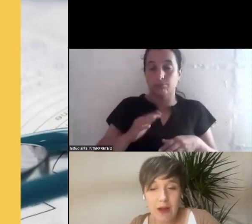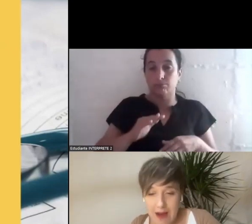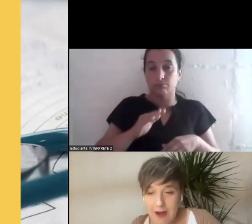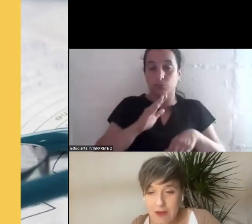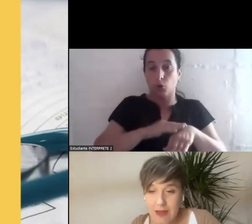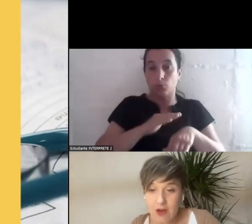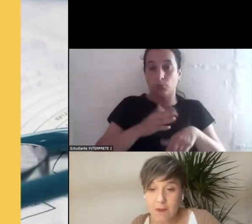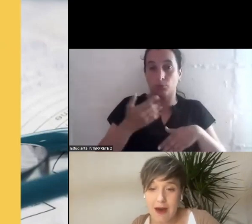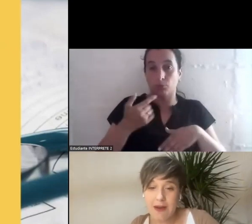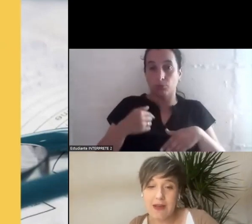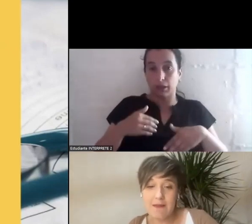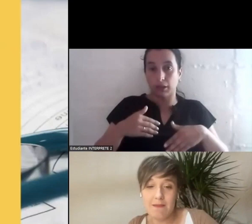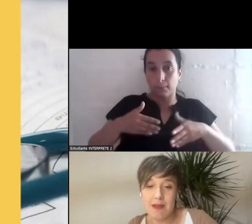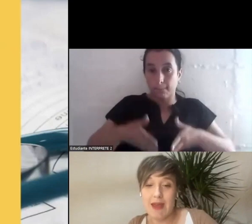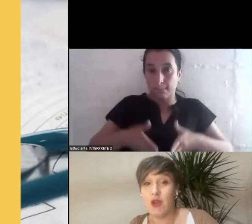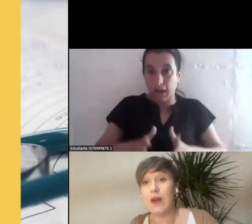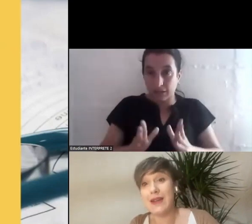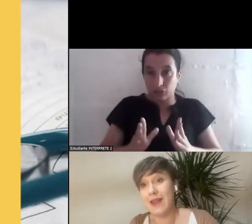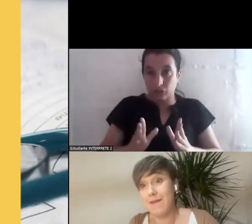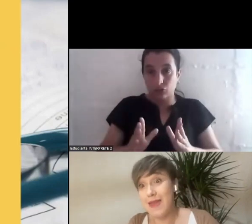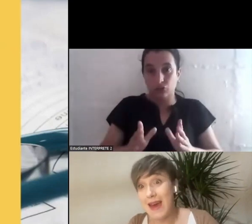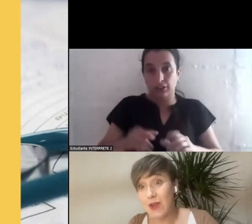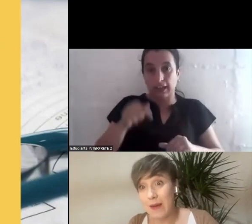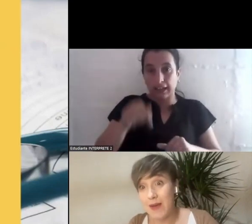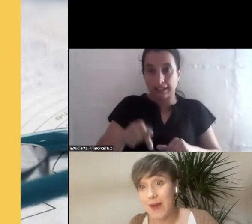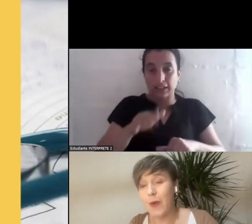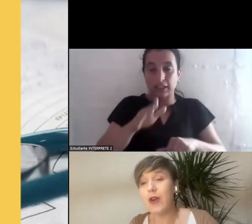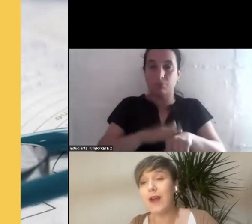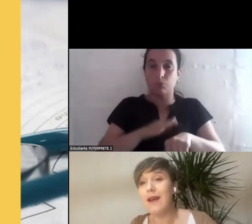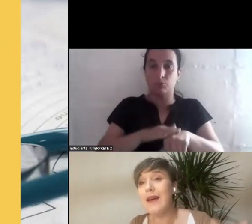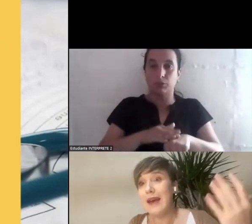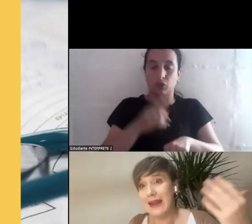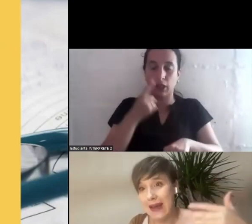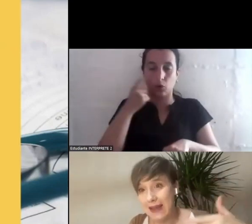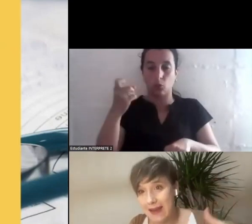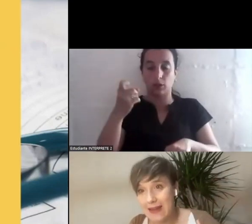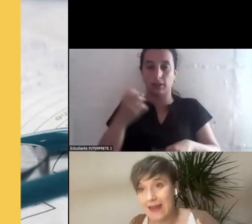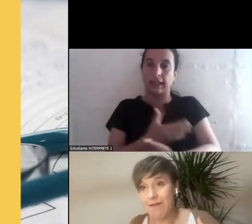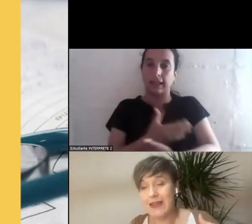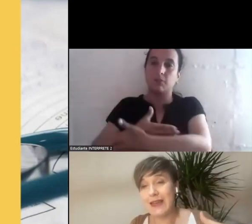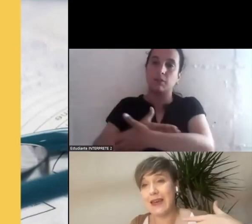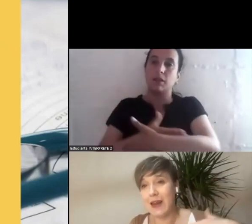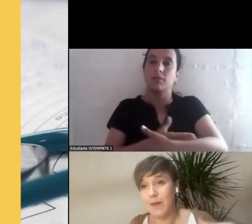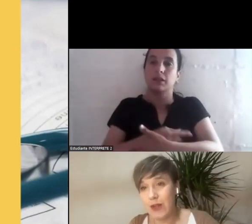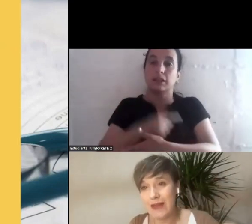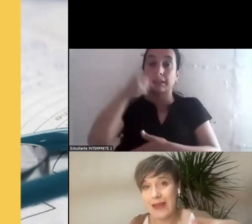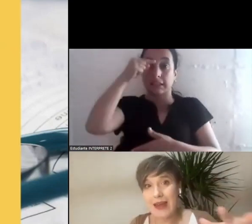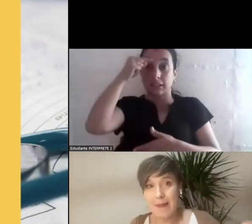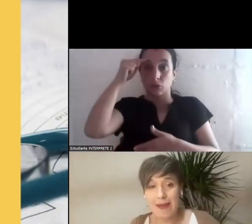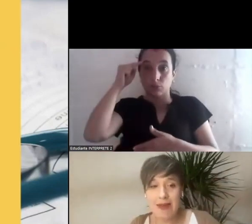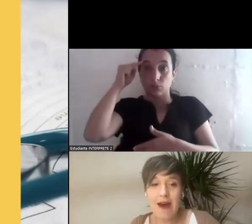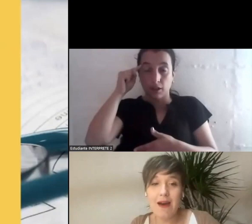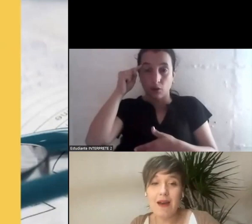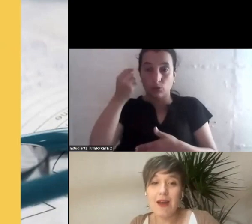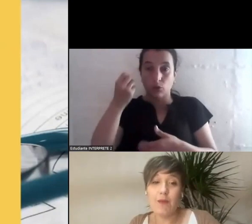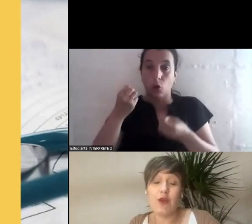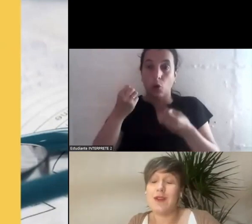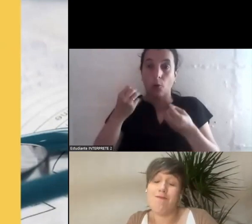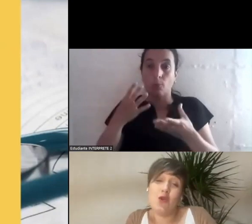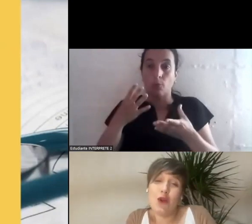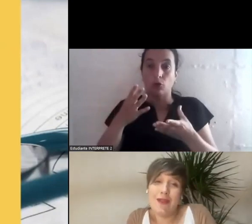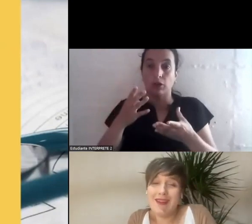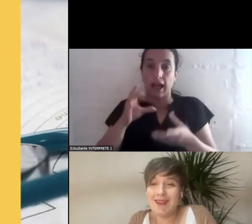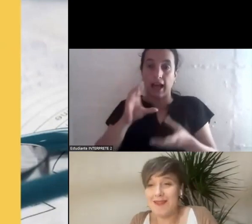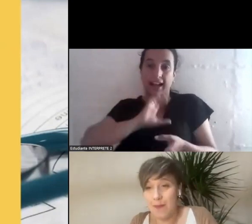de comunicar la noticia a los padres suele ser de inmediato también, porque las características físicas que reporta esta discapacidad